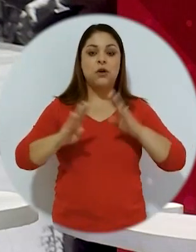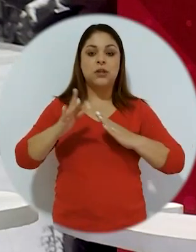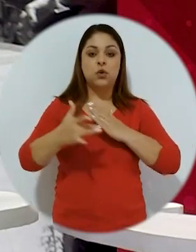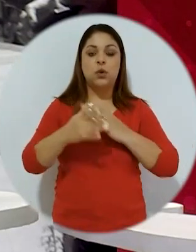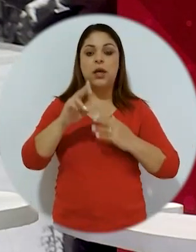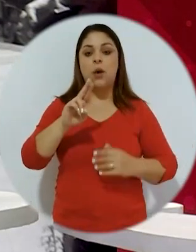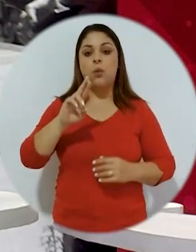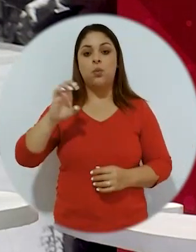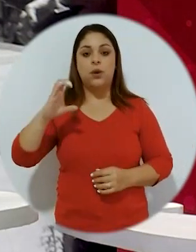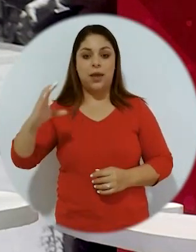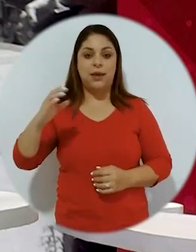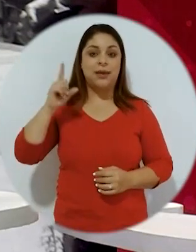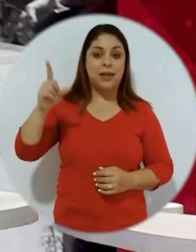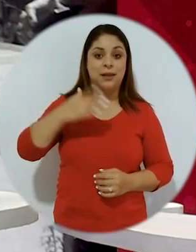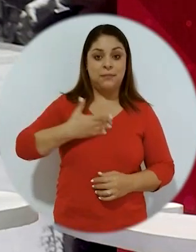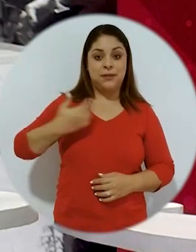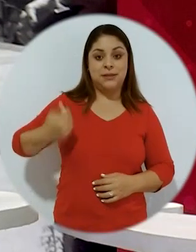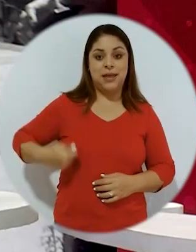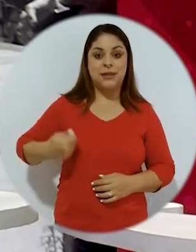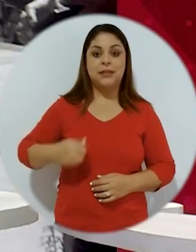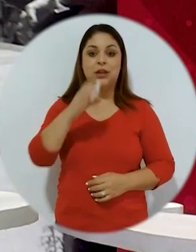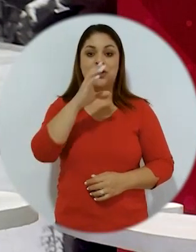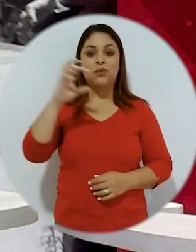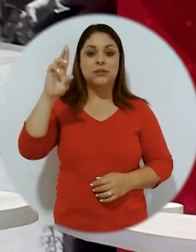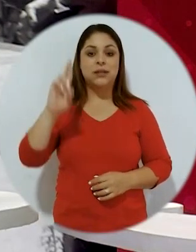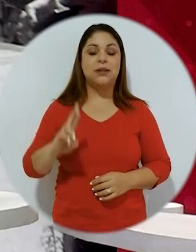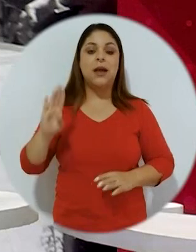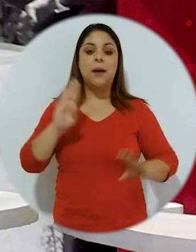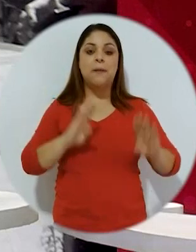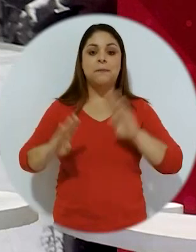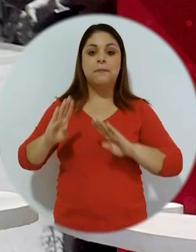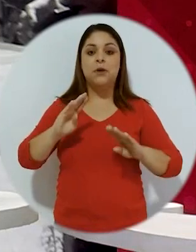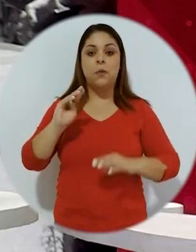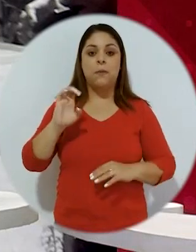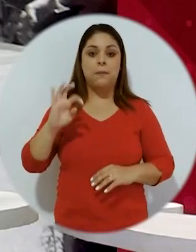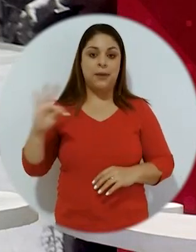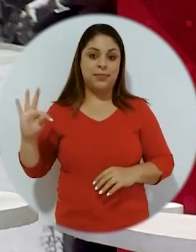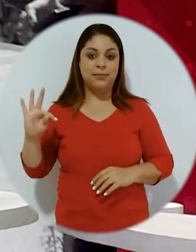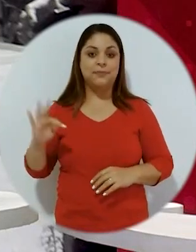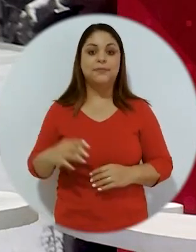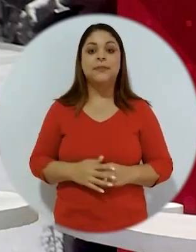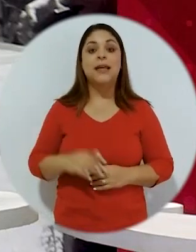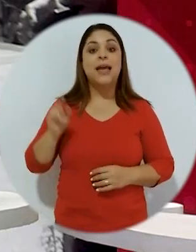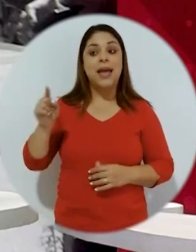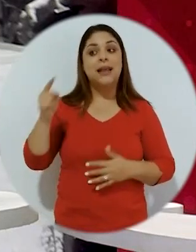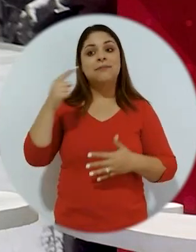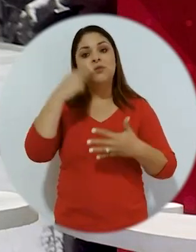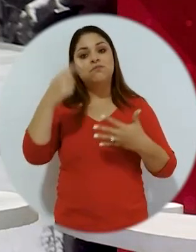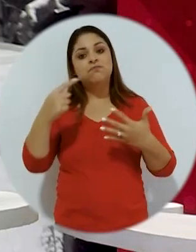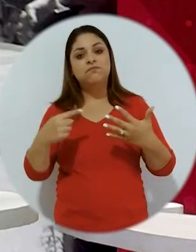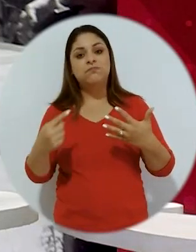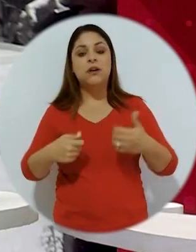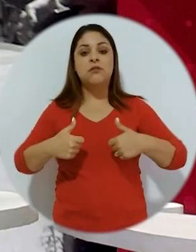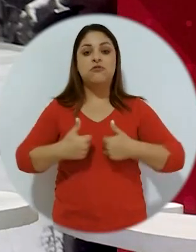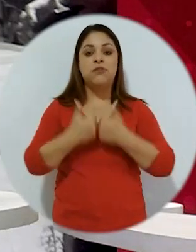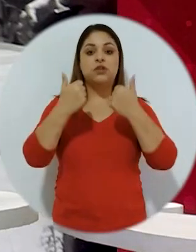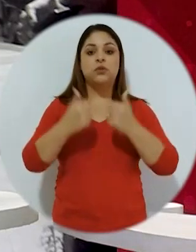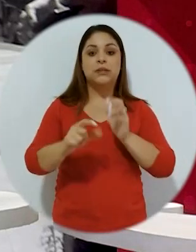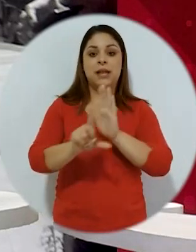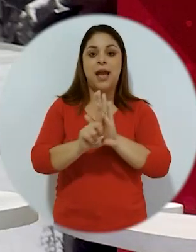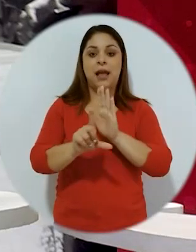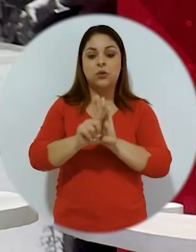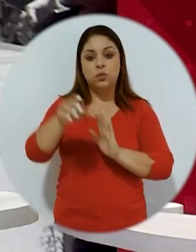UREC y presidente de Costa Rica Biomet, CR Biomet, quien enumeró los retos legales